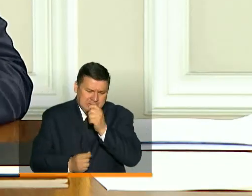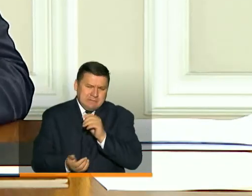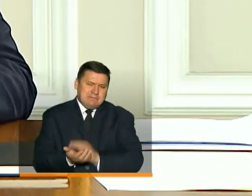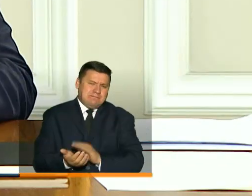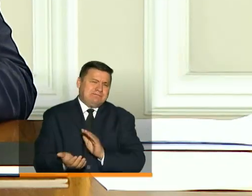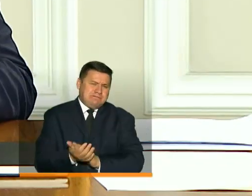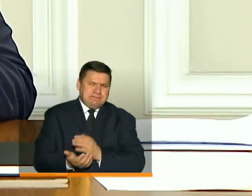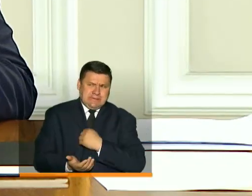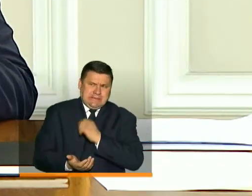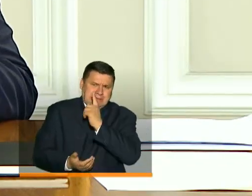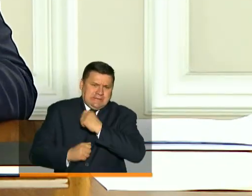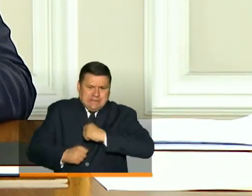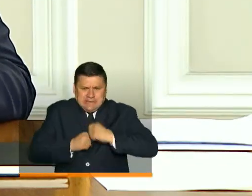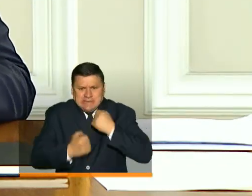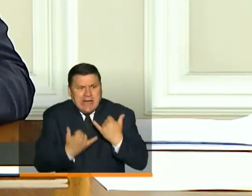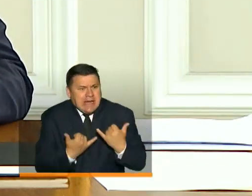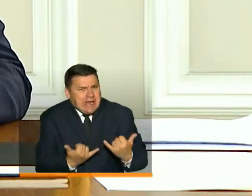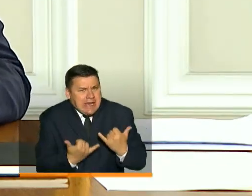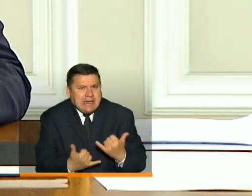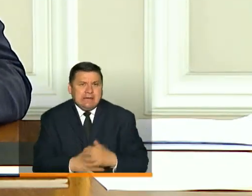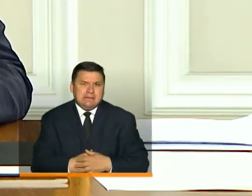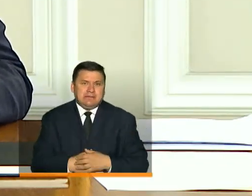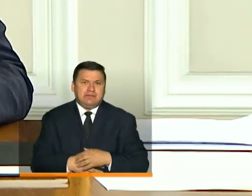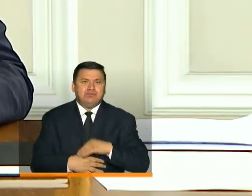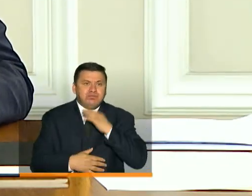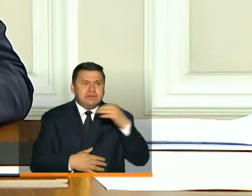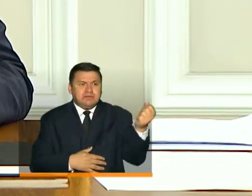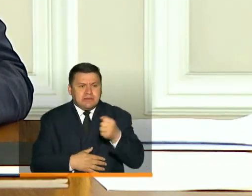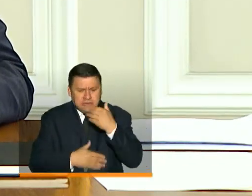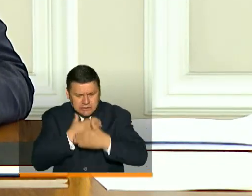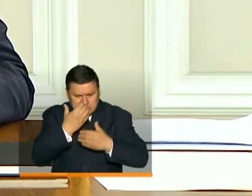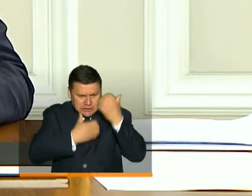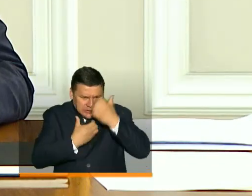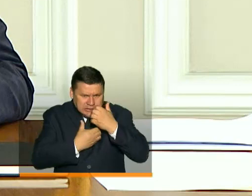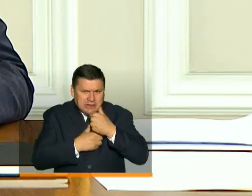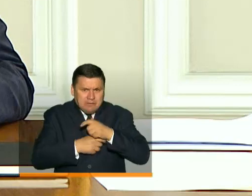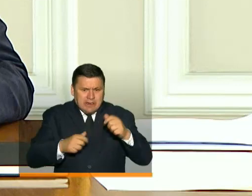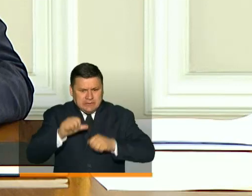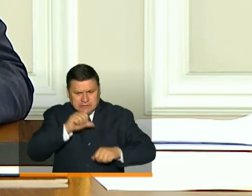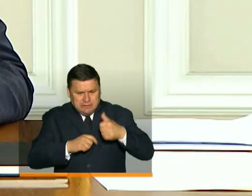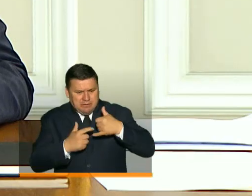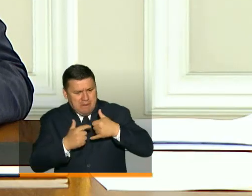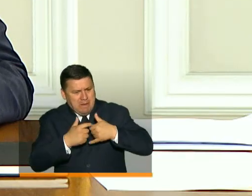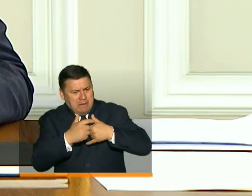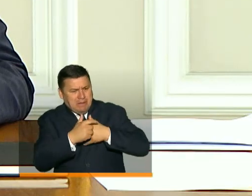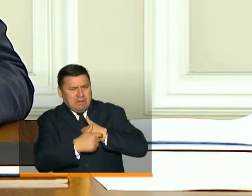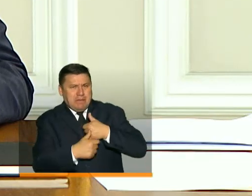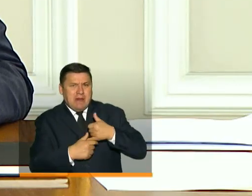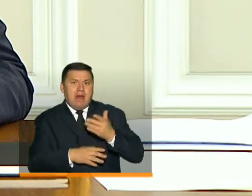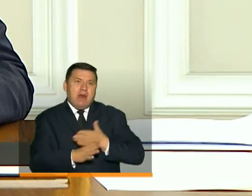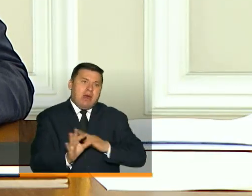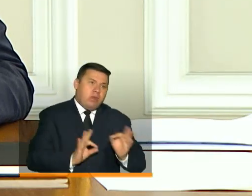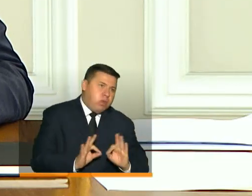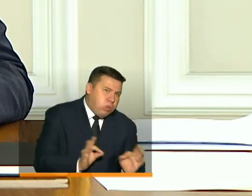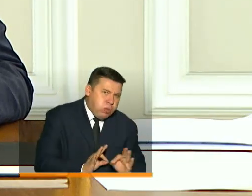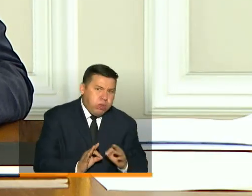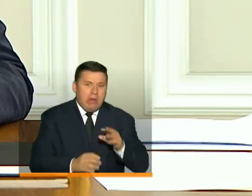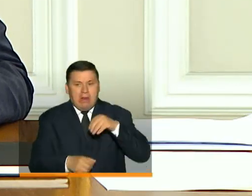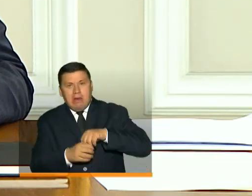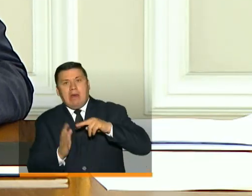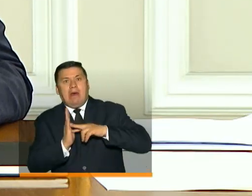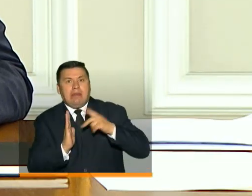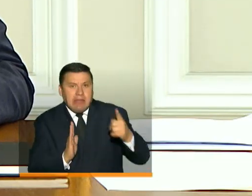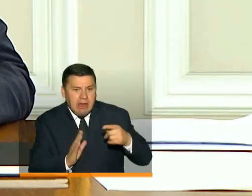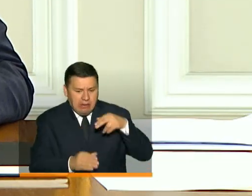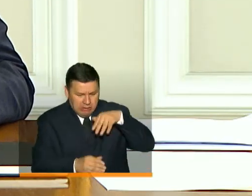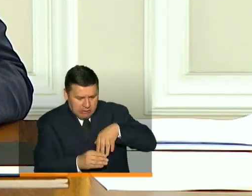aplaudir, porque ese aumento de capacidad de procesar pruebas que requieren además logística y tecnología